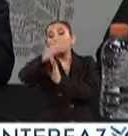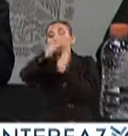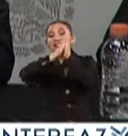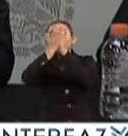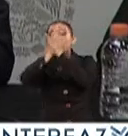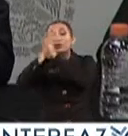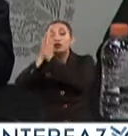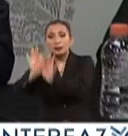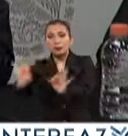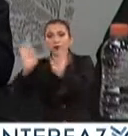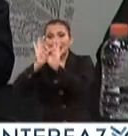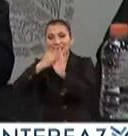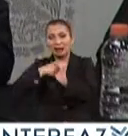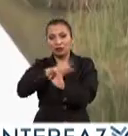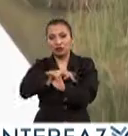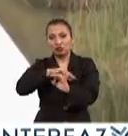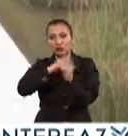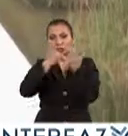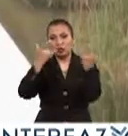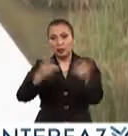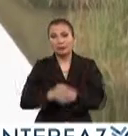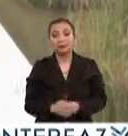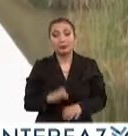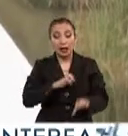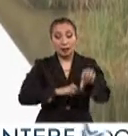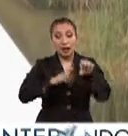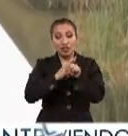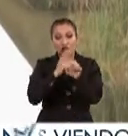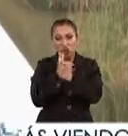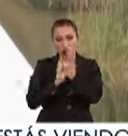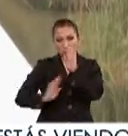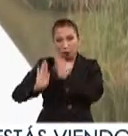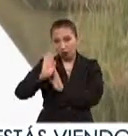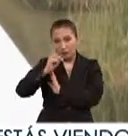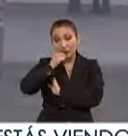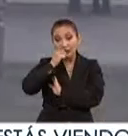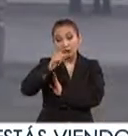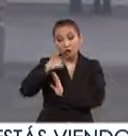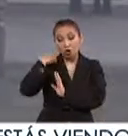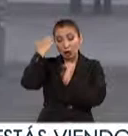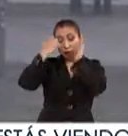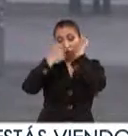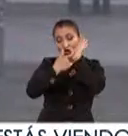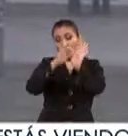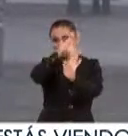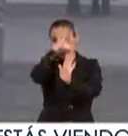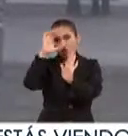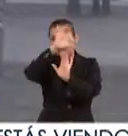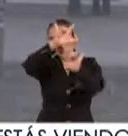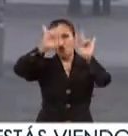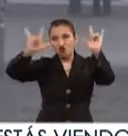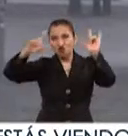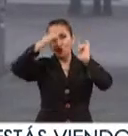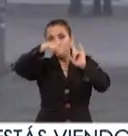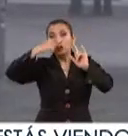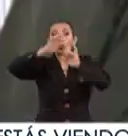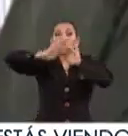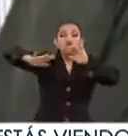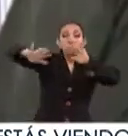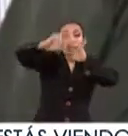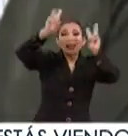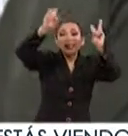obras más importantes de nuestra historia. El embajador de Bolivia comentó que habrá una exposición fotográfica de rostro y